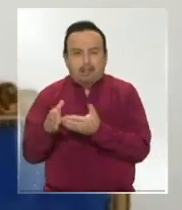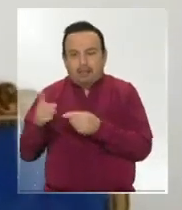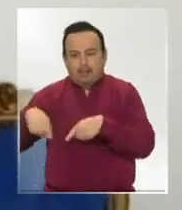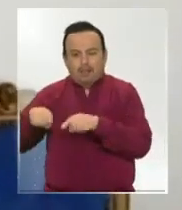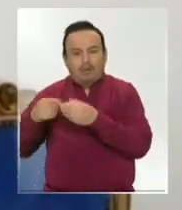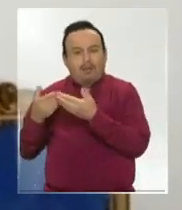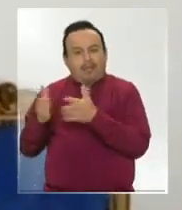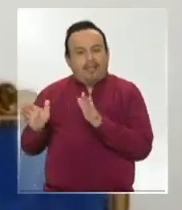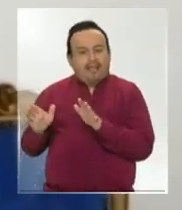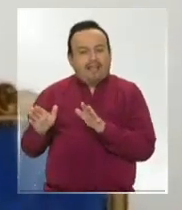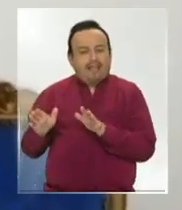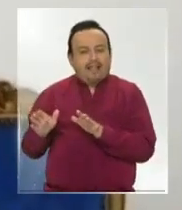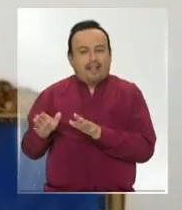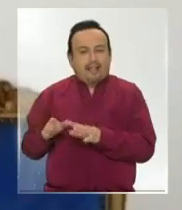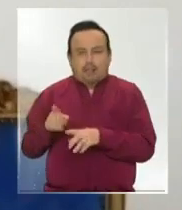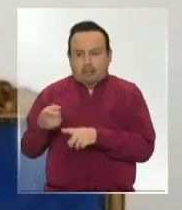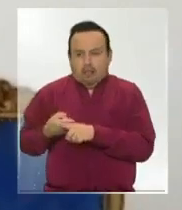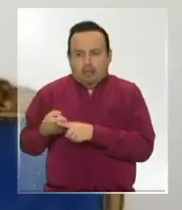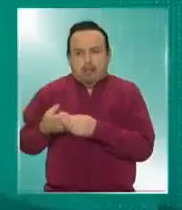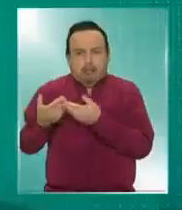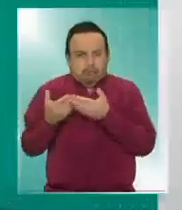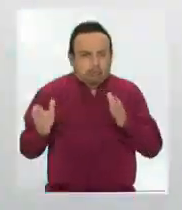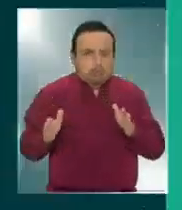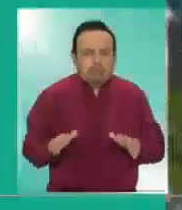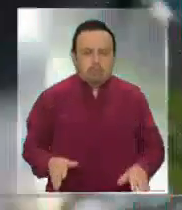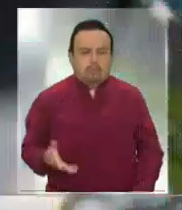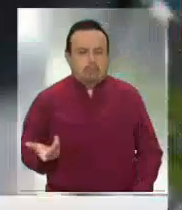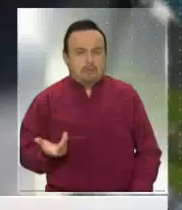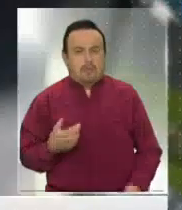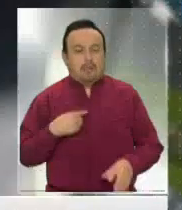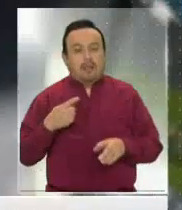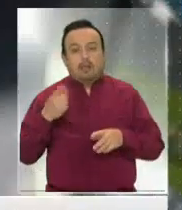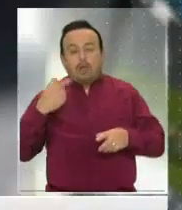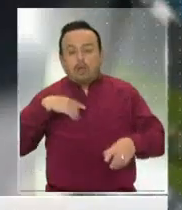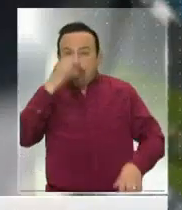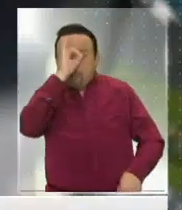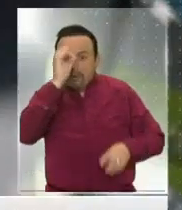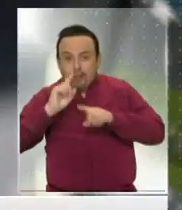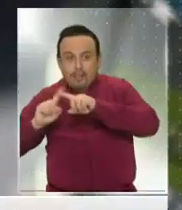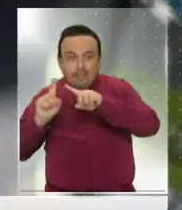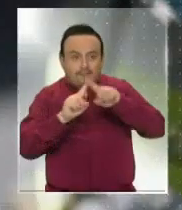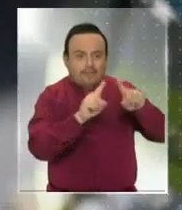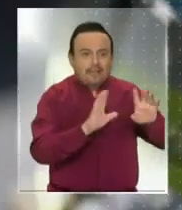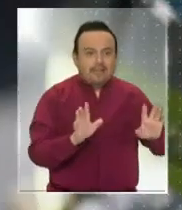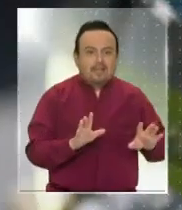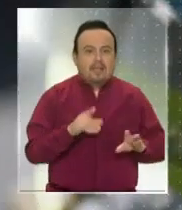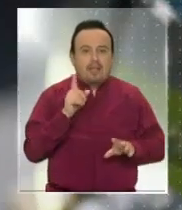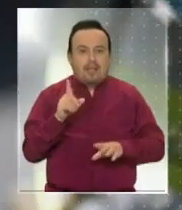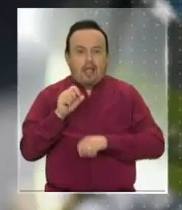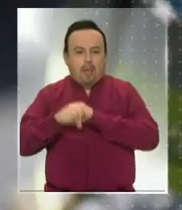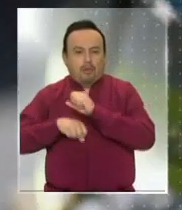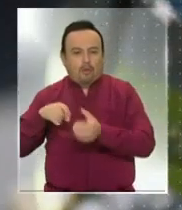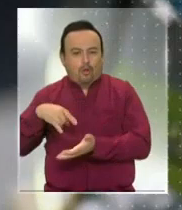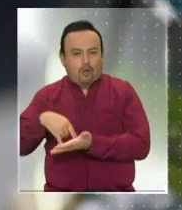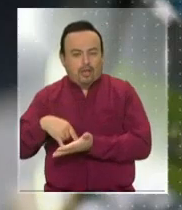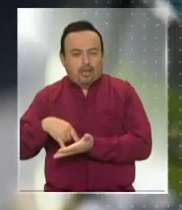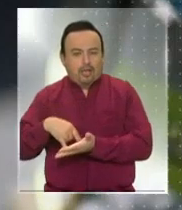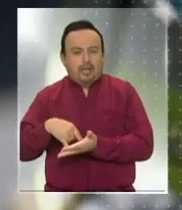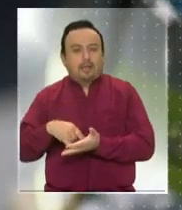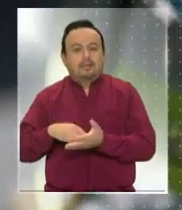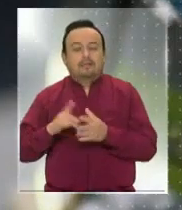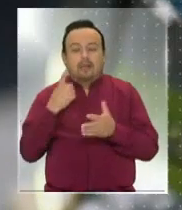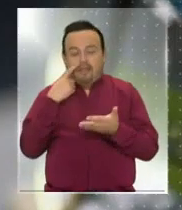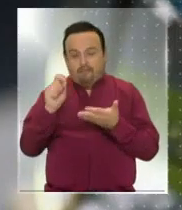condenados por graves violaciones a los derechos humanos. Diferencias políticas que poco ayudan a la aprobación del Congreso. Lo contrario ocurre